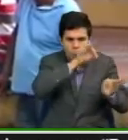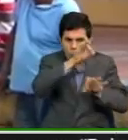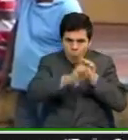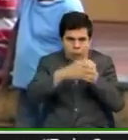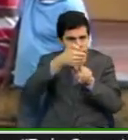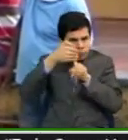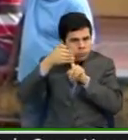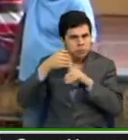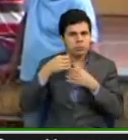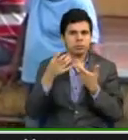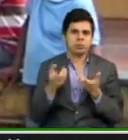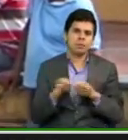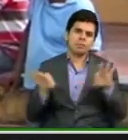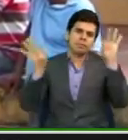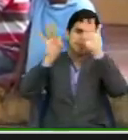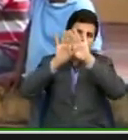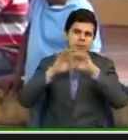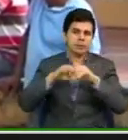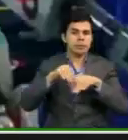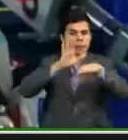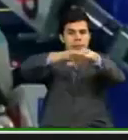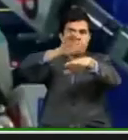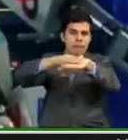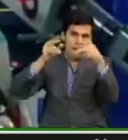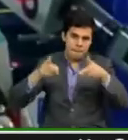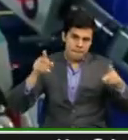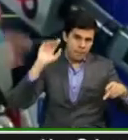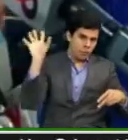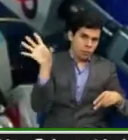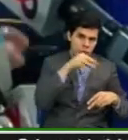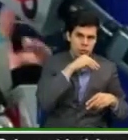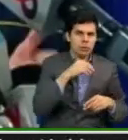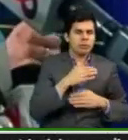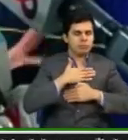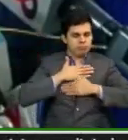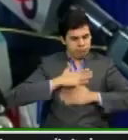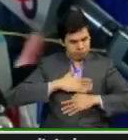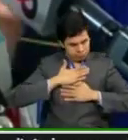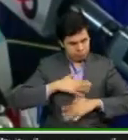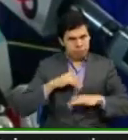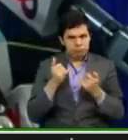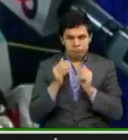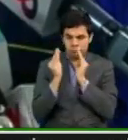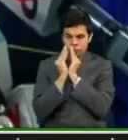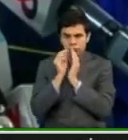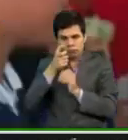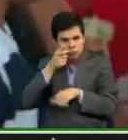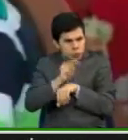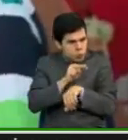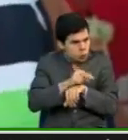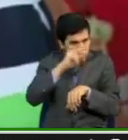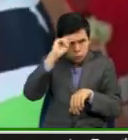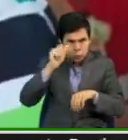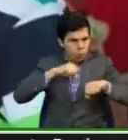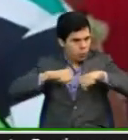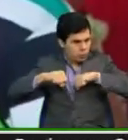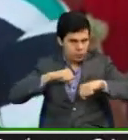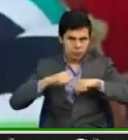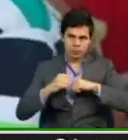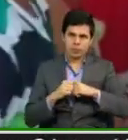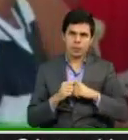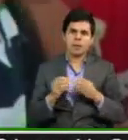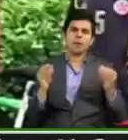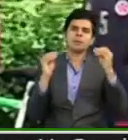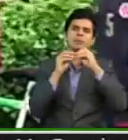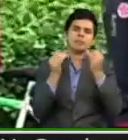y niñas, pero dar un parte de tranquilidad a la ciudadanía que tenemos a todas las personas del bienestar en los albergues. Lo cierto es que